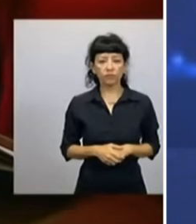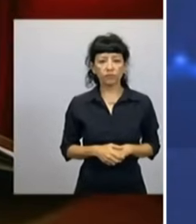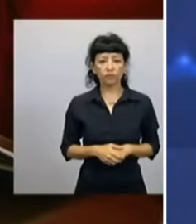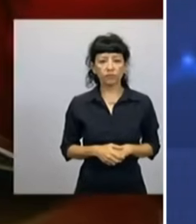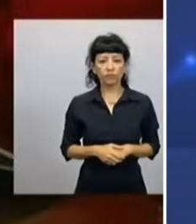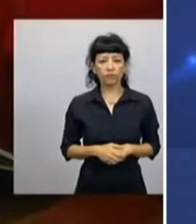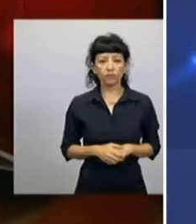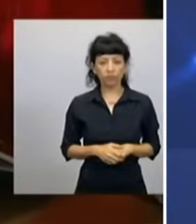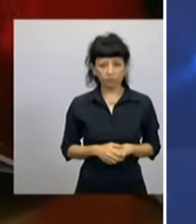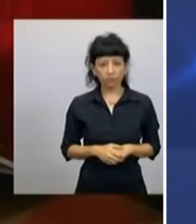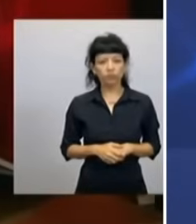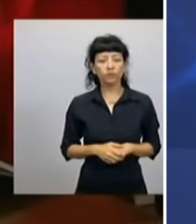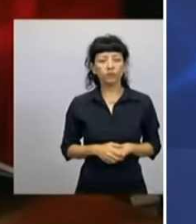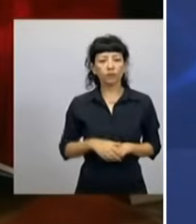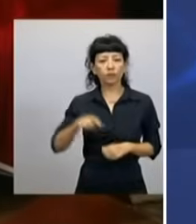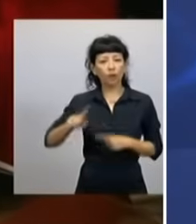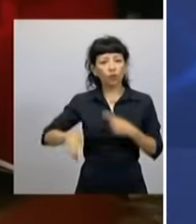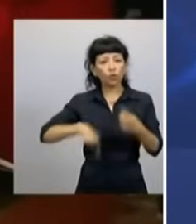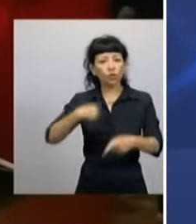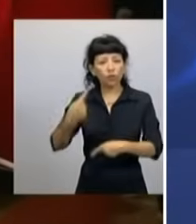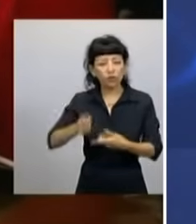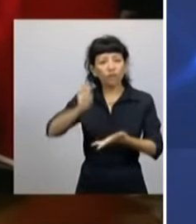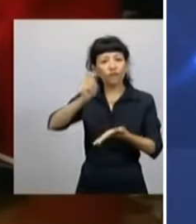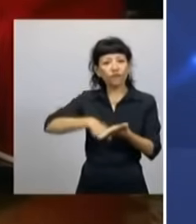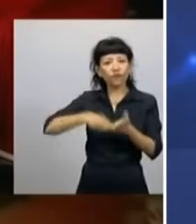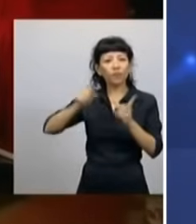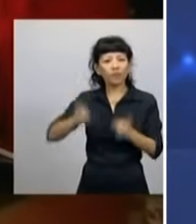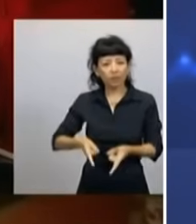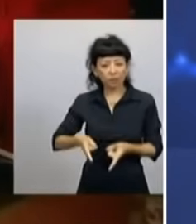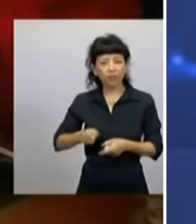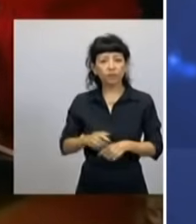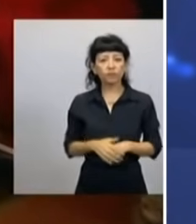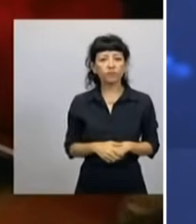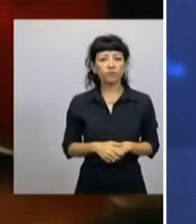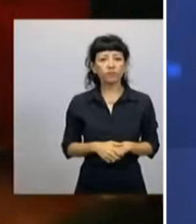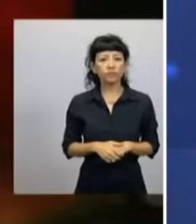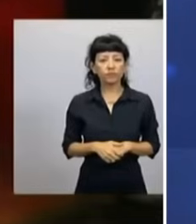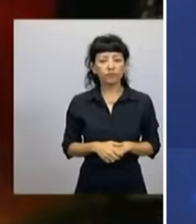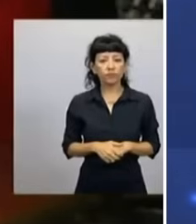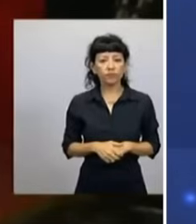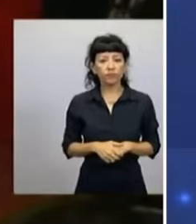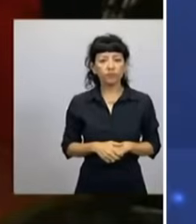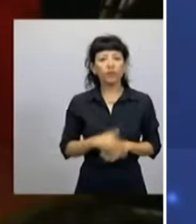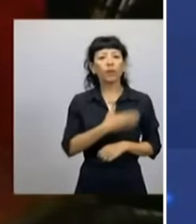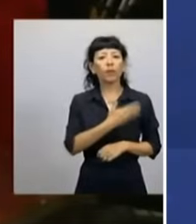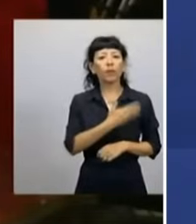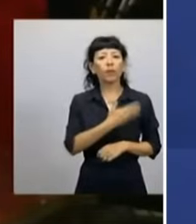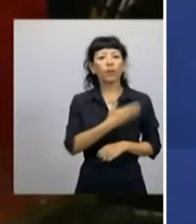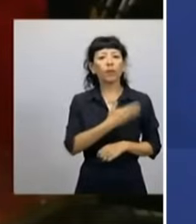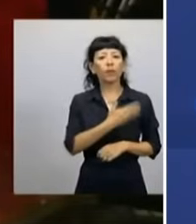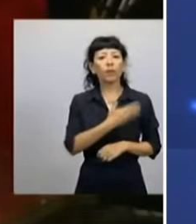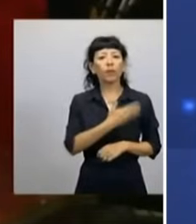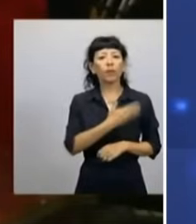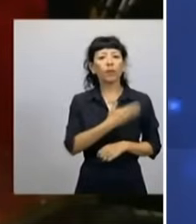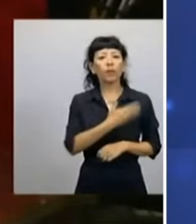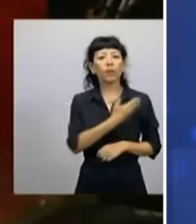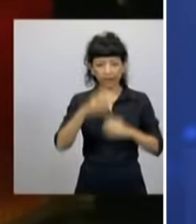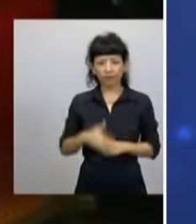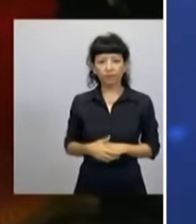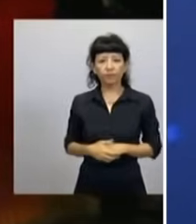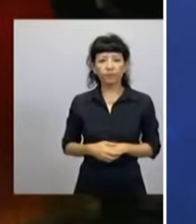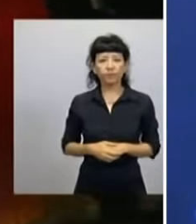a buscar apoyos. Dentro del PRO, a su vez, vos mencionabas a Mauricio Macri y a la ex candidata presidencial Patricia Bullrich, bueno,